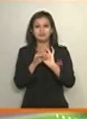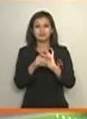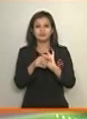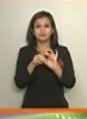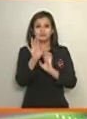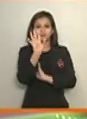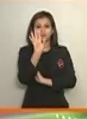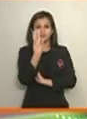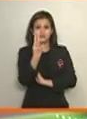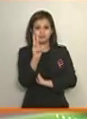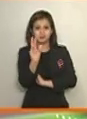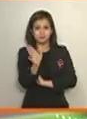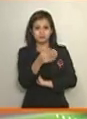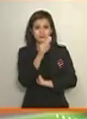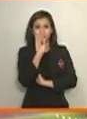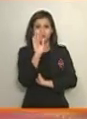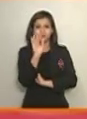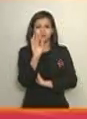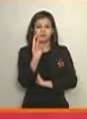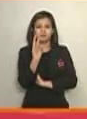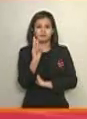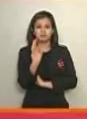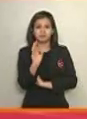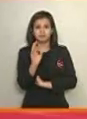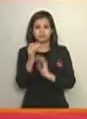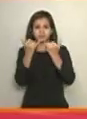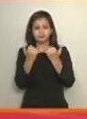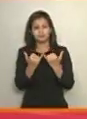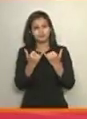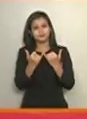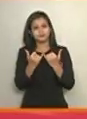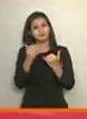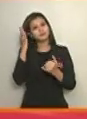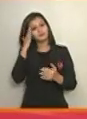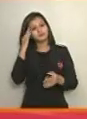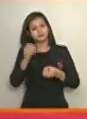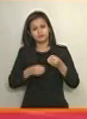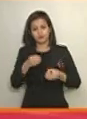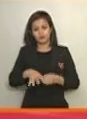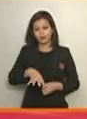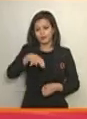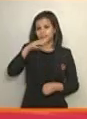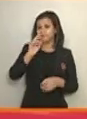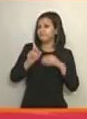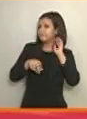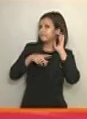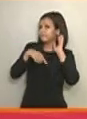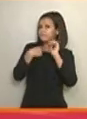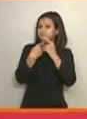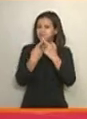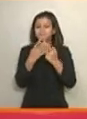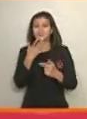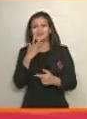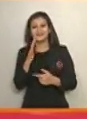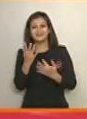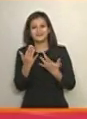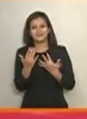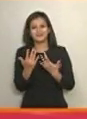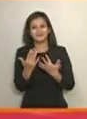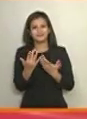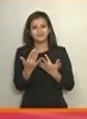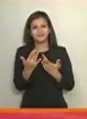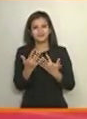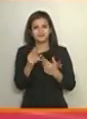el 16 y el 69. Conoceremos la esfera ganadora de Multi-X. Les deseo mucha suerte porque esta